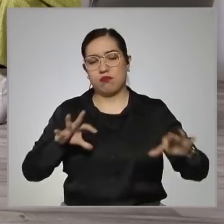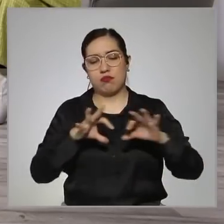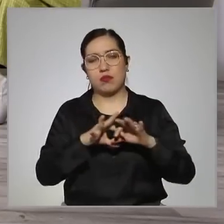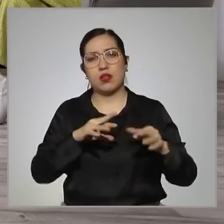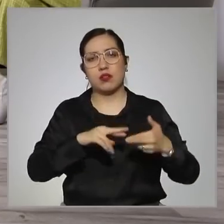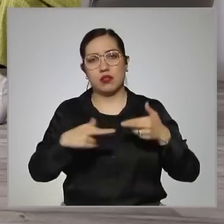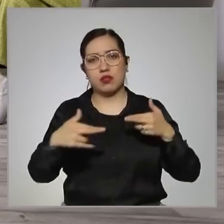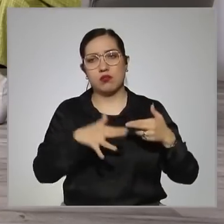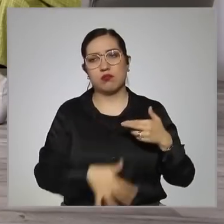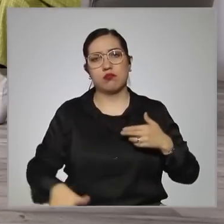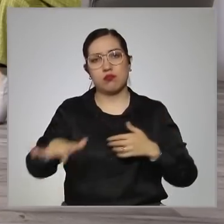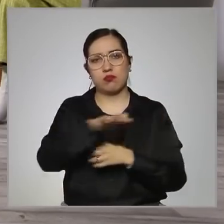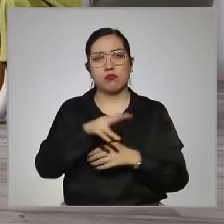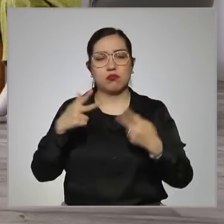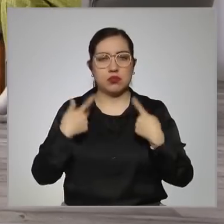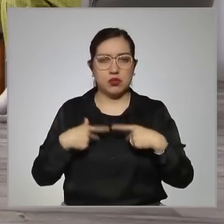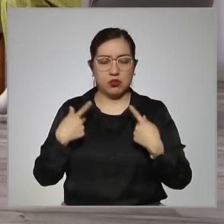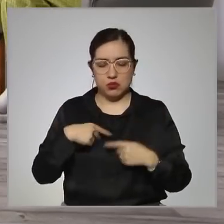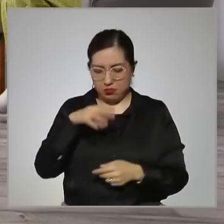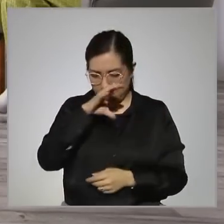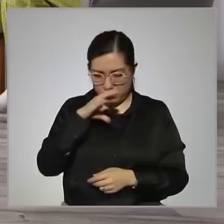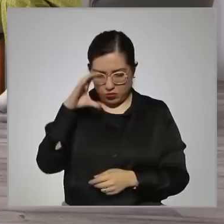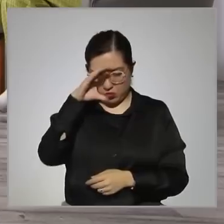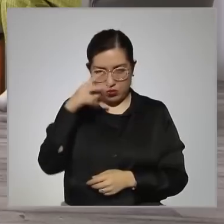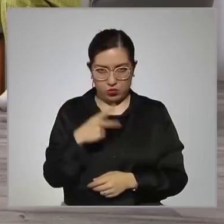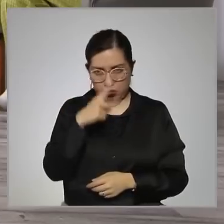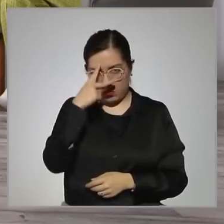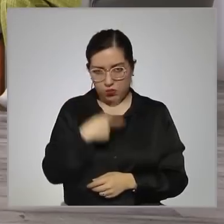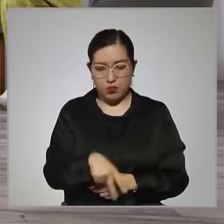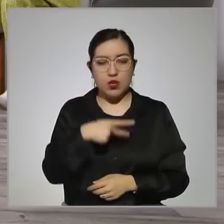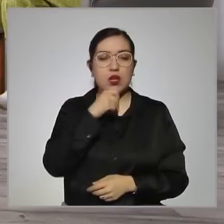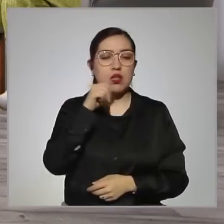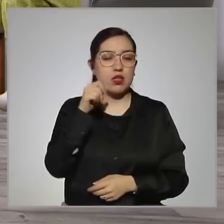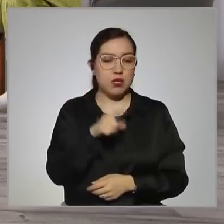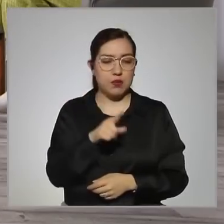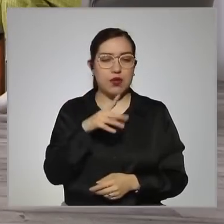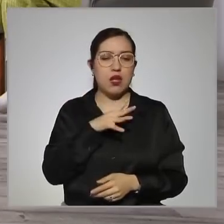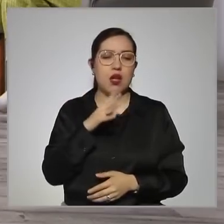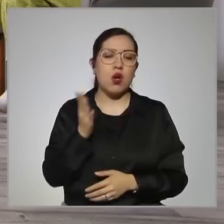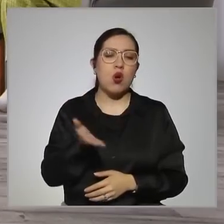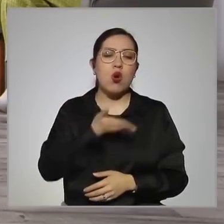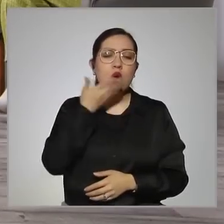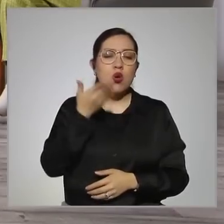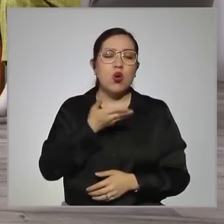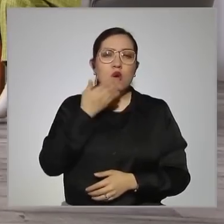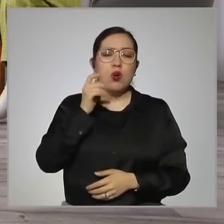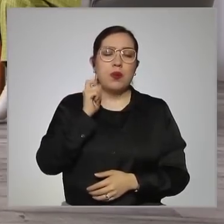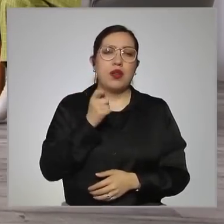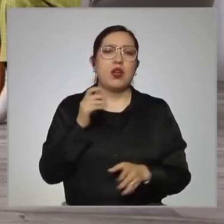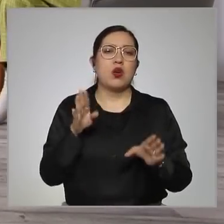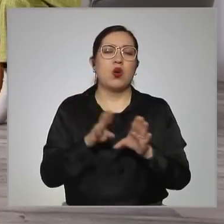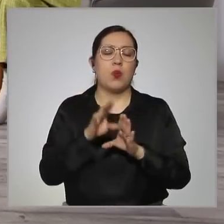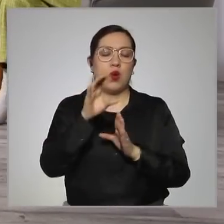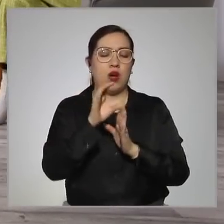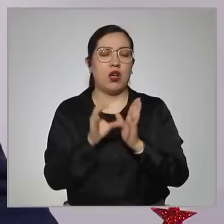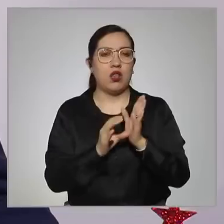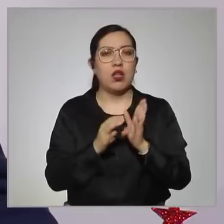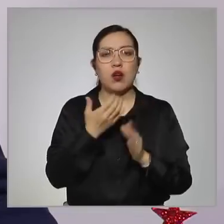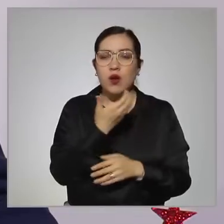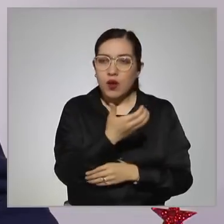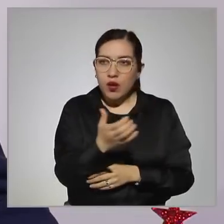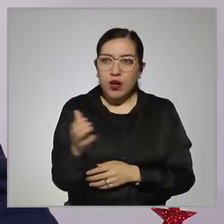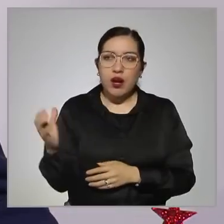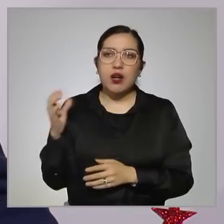¿no? De lo que va a ser México, pero también pueden seguirse ciertos rituales que están relacionados con los calendarios agrícolas, por